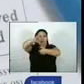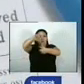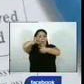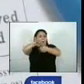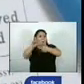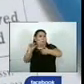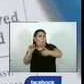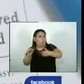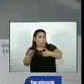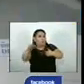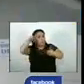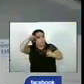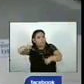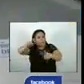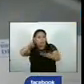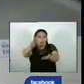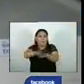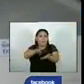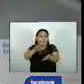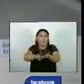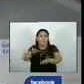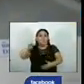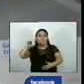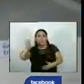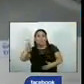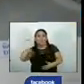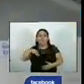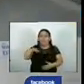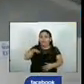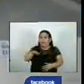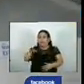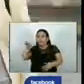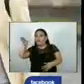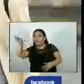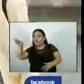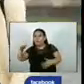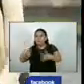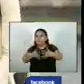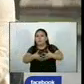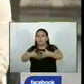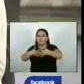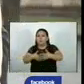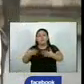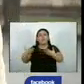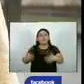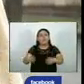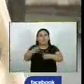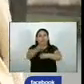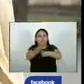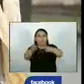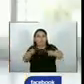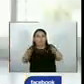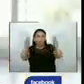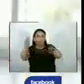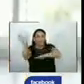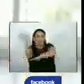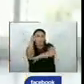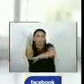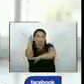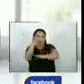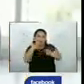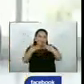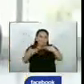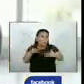tasa más baja de aprobación de visados tipo B para viajar a Estados Unidos. La Oficina de Asuntos Consulares dio a